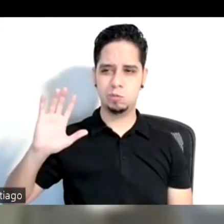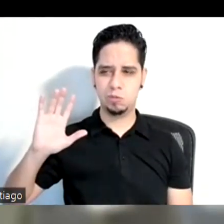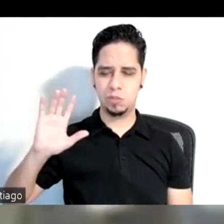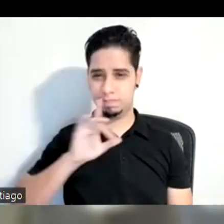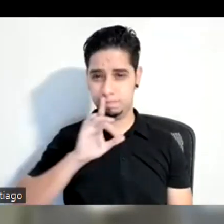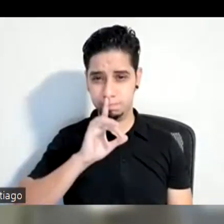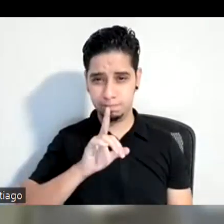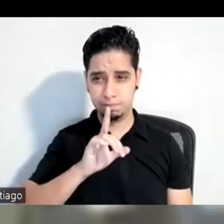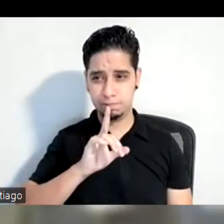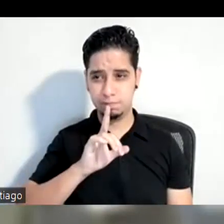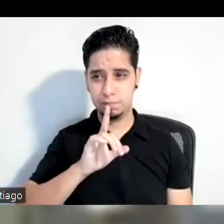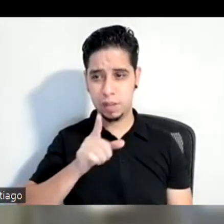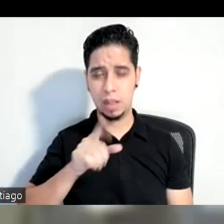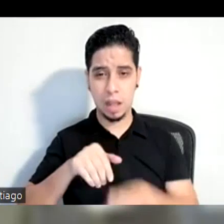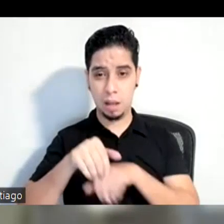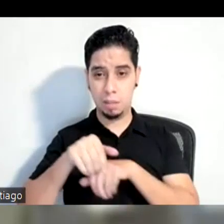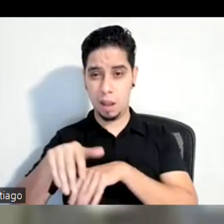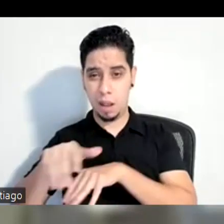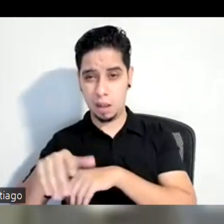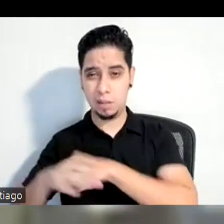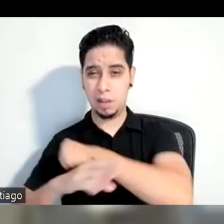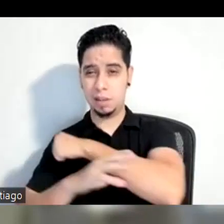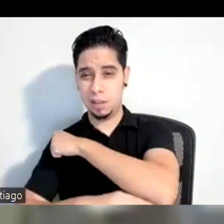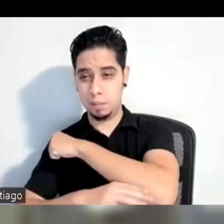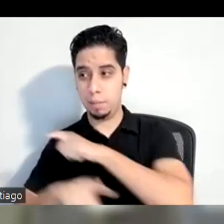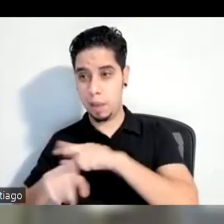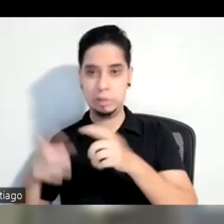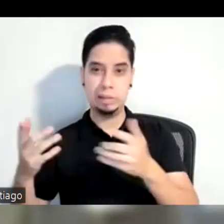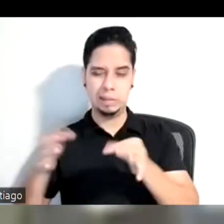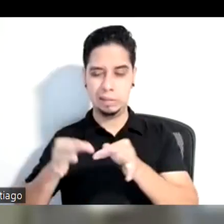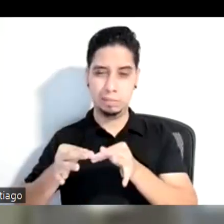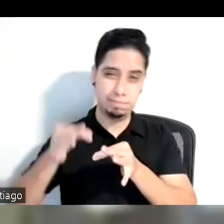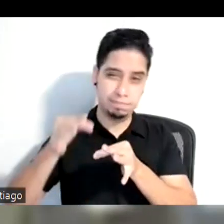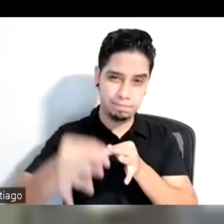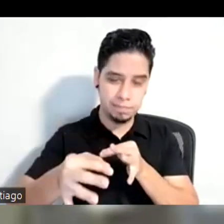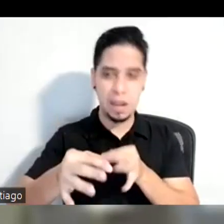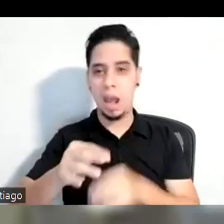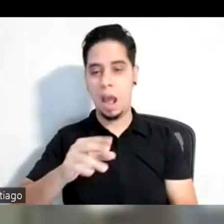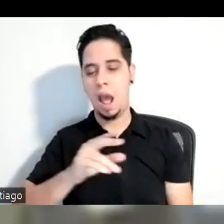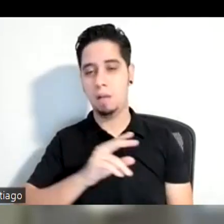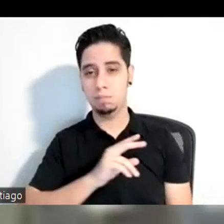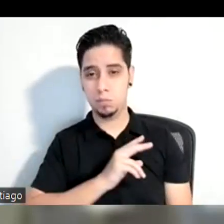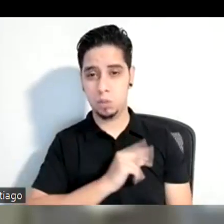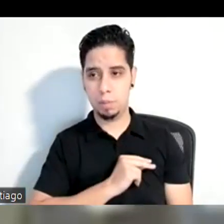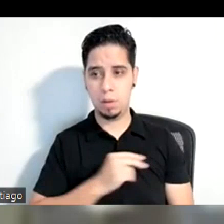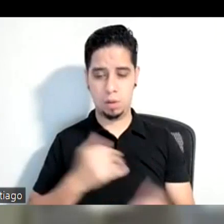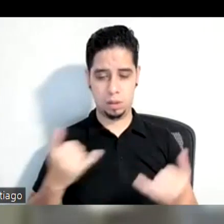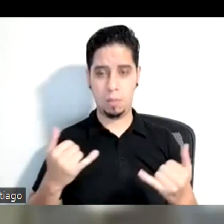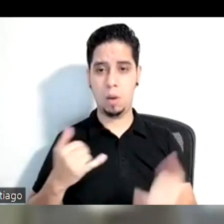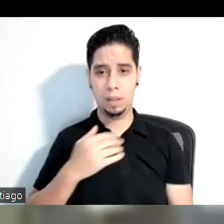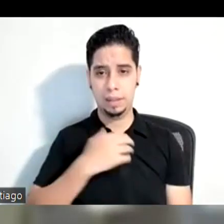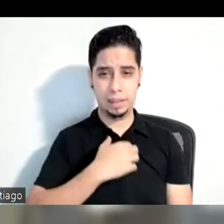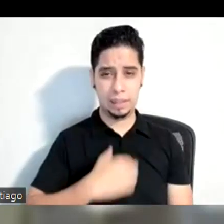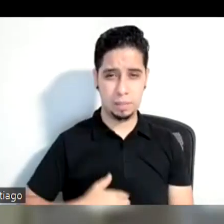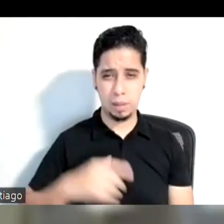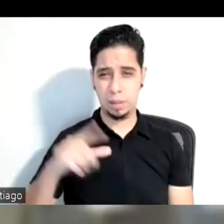originalmente la marcha iba a ser en septiembre, pero lo tuvimos que hacer en noviembre, así que pues hoy estamos a diciembre 20, así que más